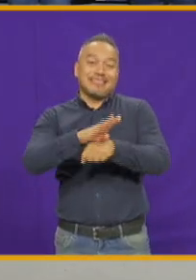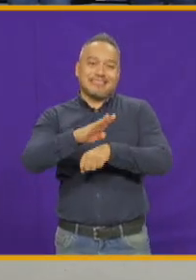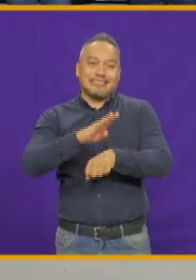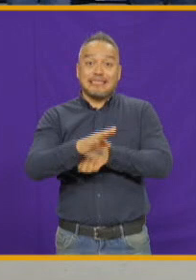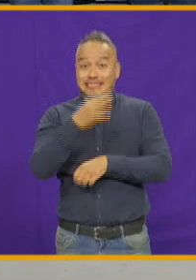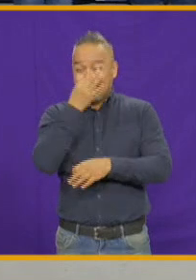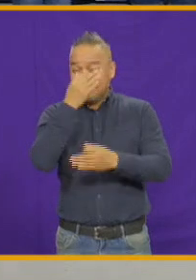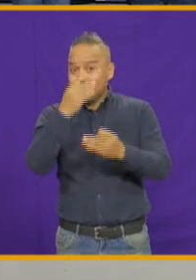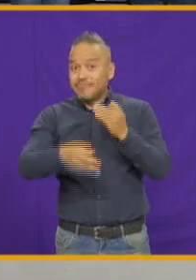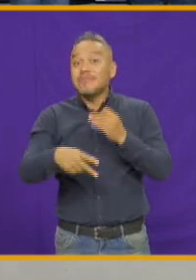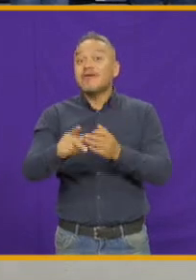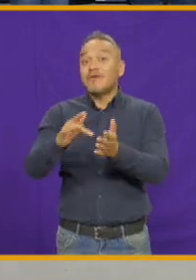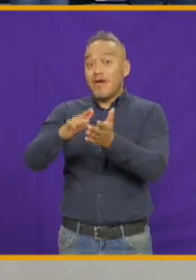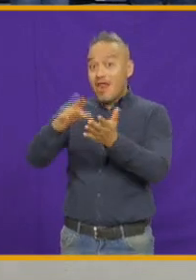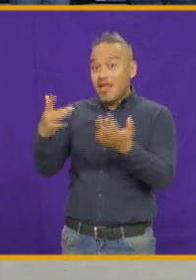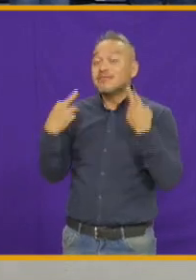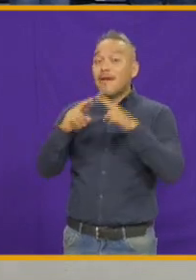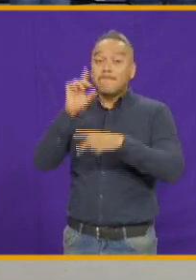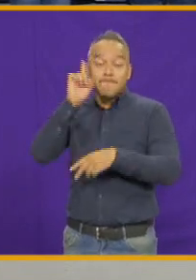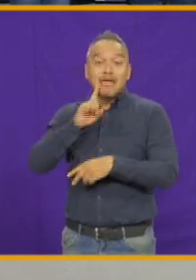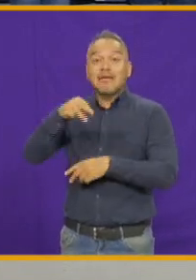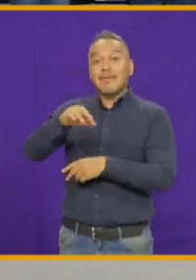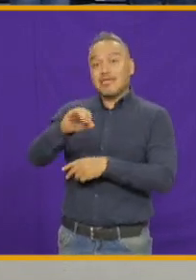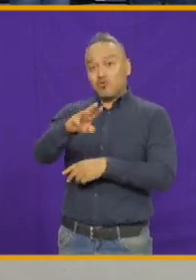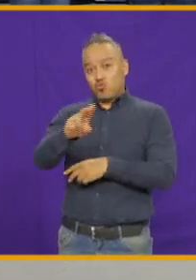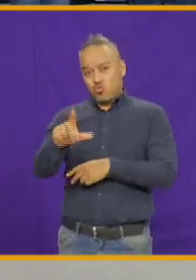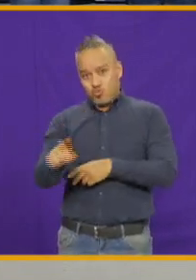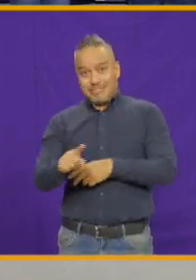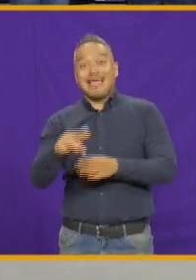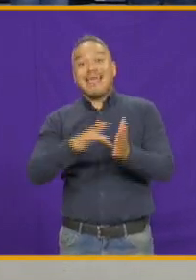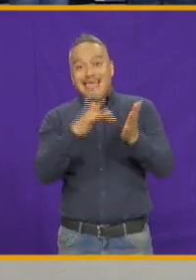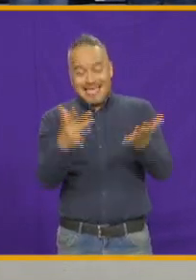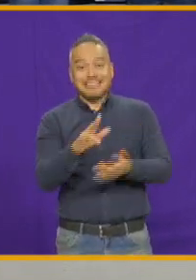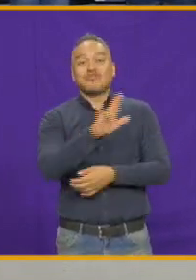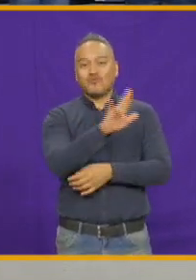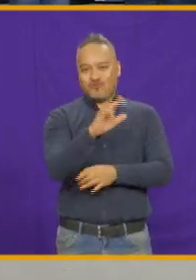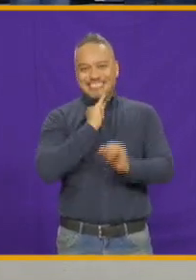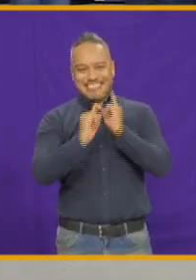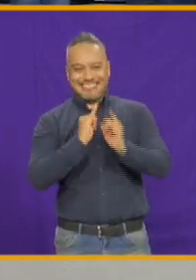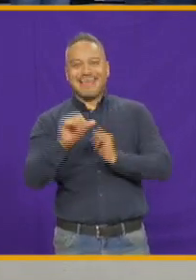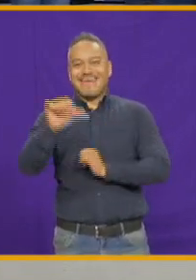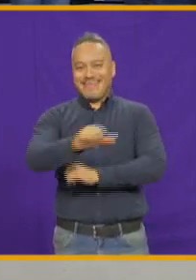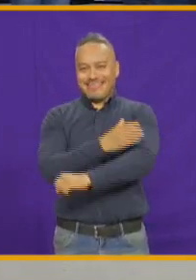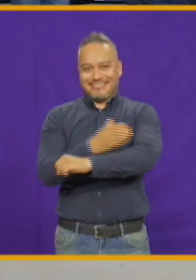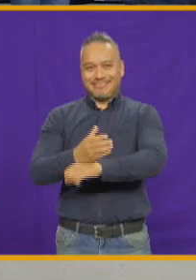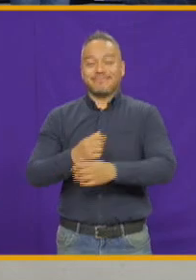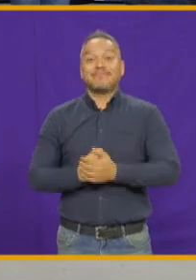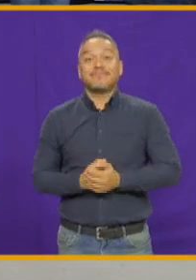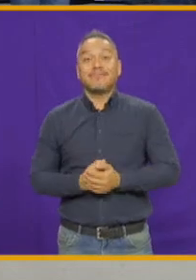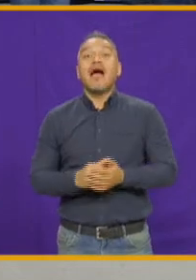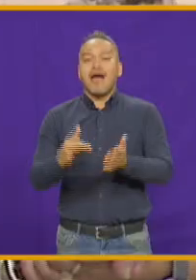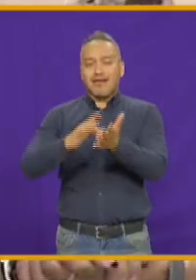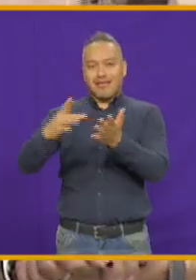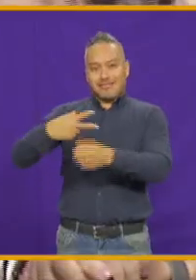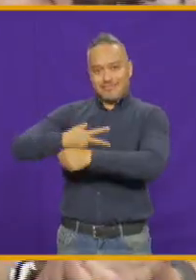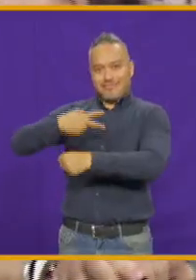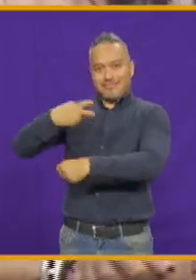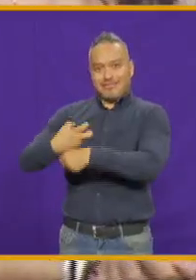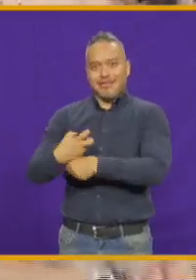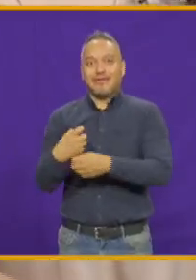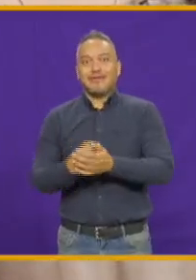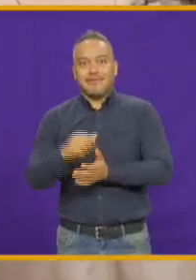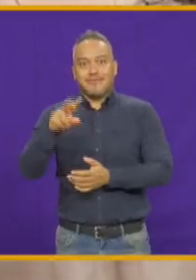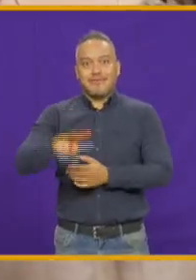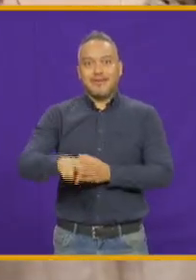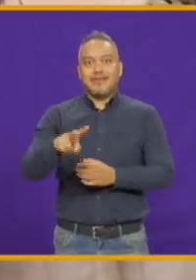agradecerle también a la maestra Maricruz nogal y también al maestro Ulises que estuvieron con nosotros Gracias a ustedes por la invitación aquí estaremos cada